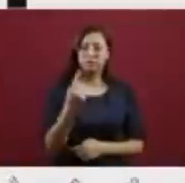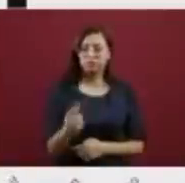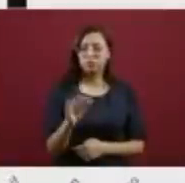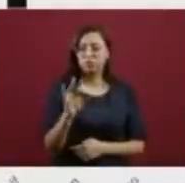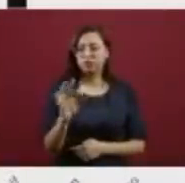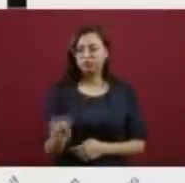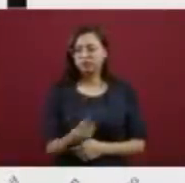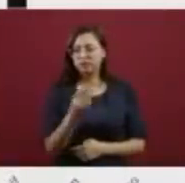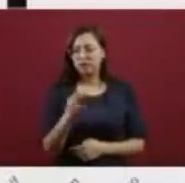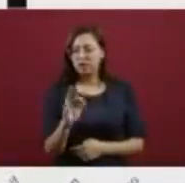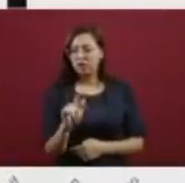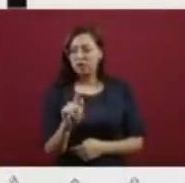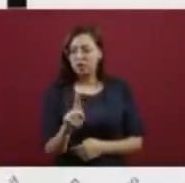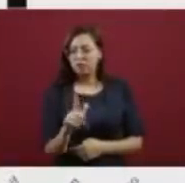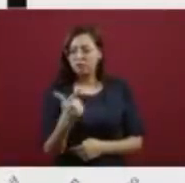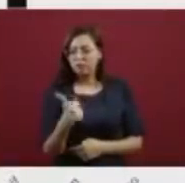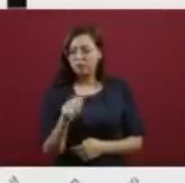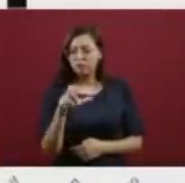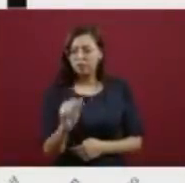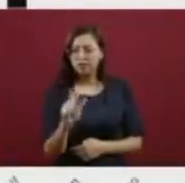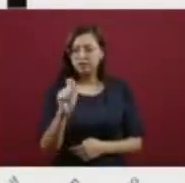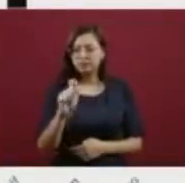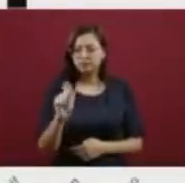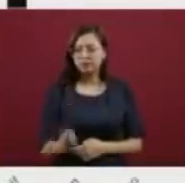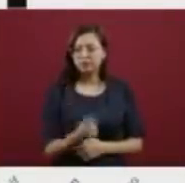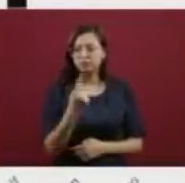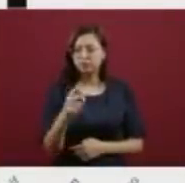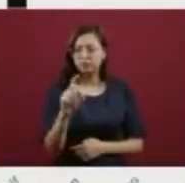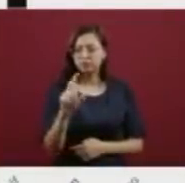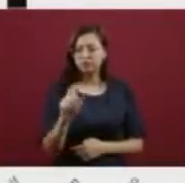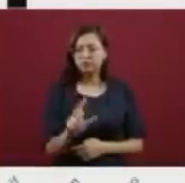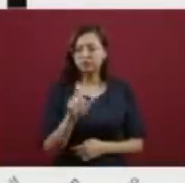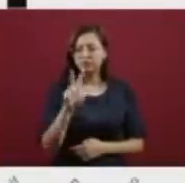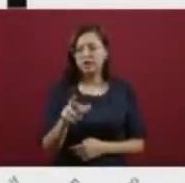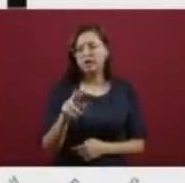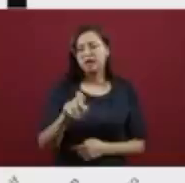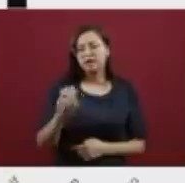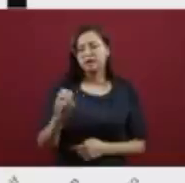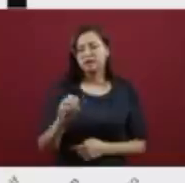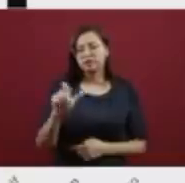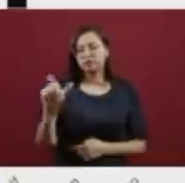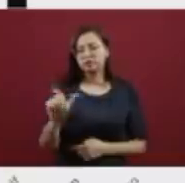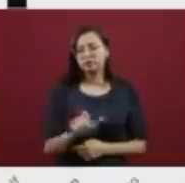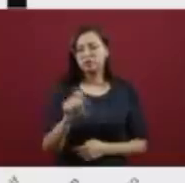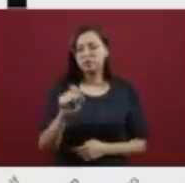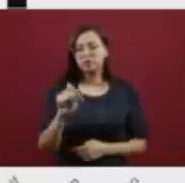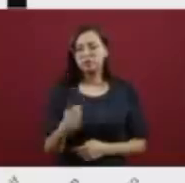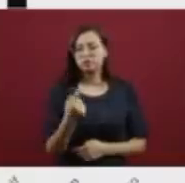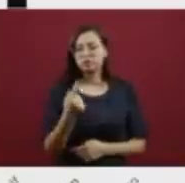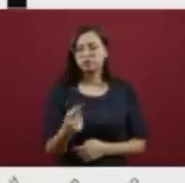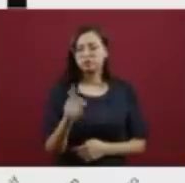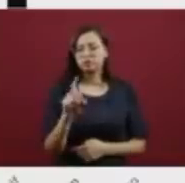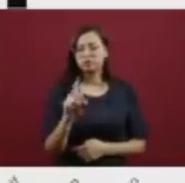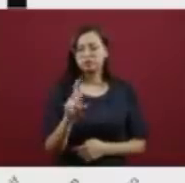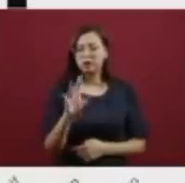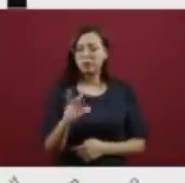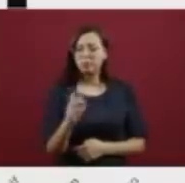G521.43, Fulgas 21.38, Repsol 21.35,